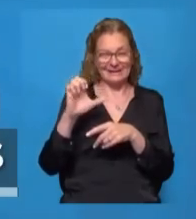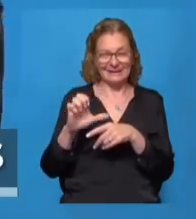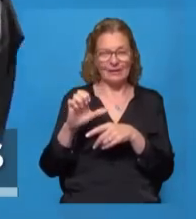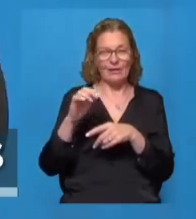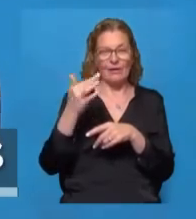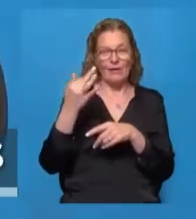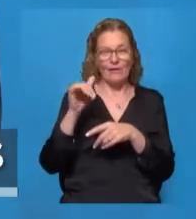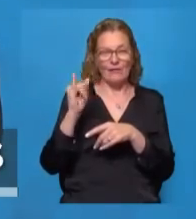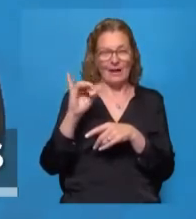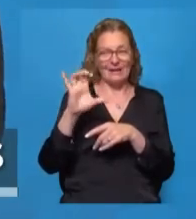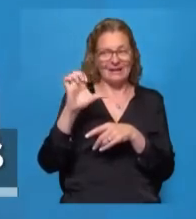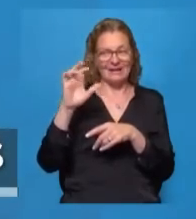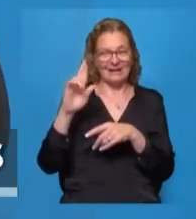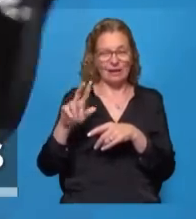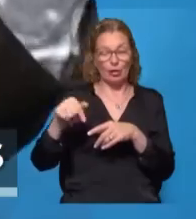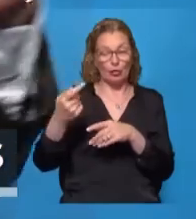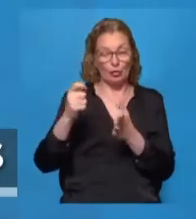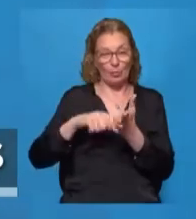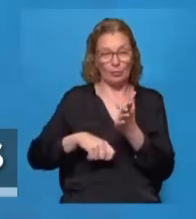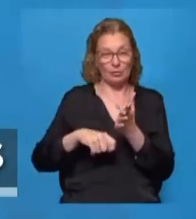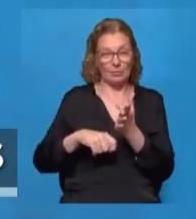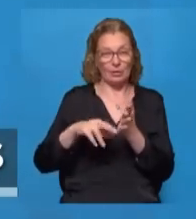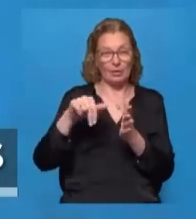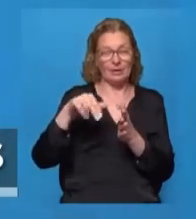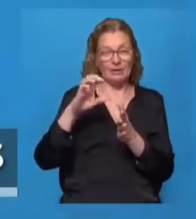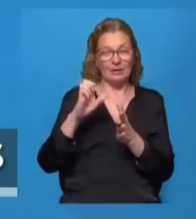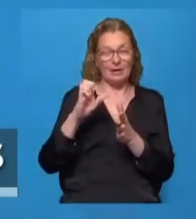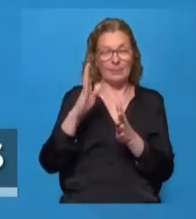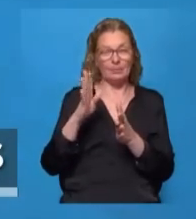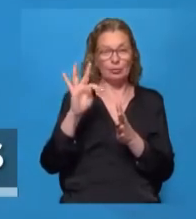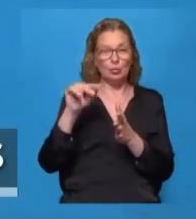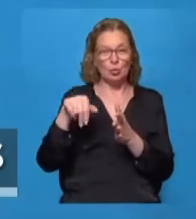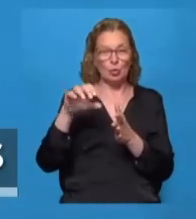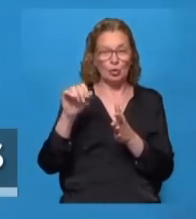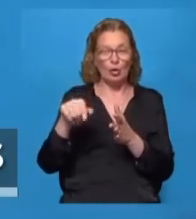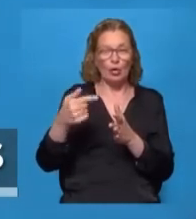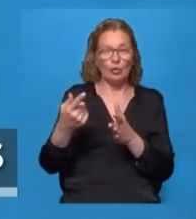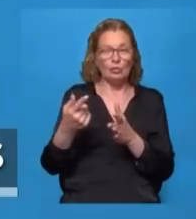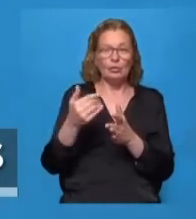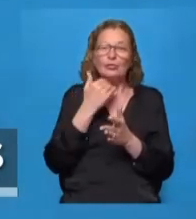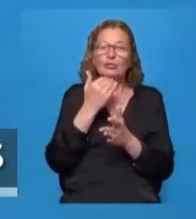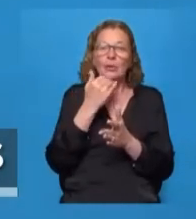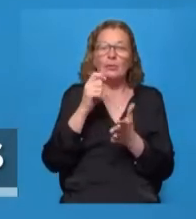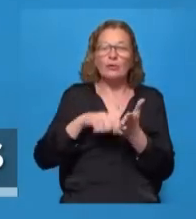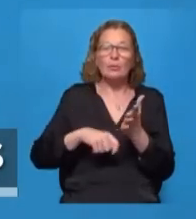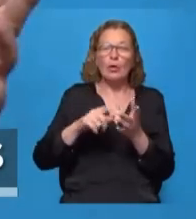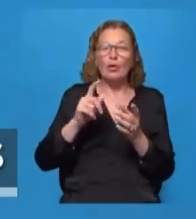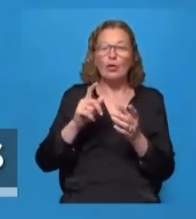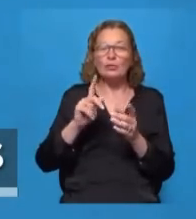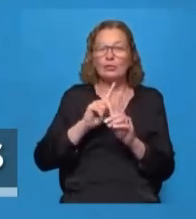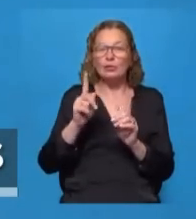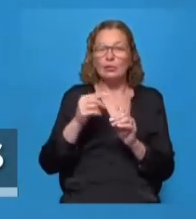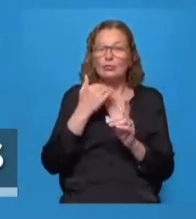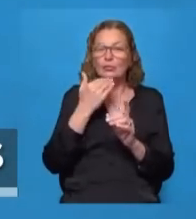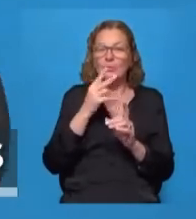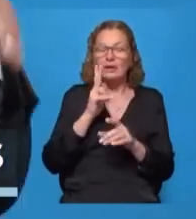y y algunos otros que probablemente Neptuno que anda bollando por ahí de otros ni siquiera sabemos si se firmó contrato o no Porque los del